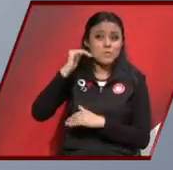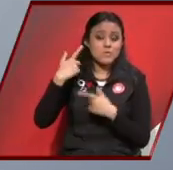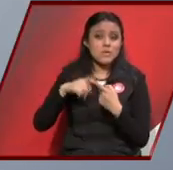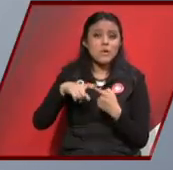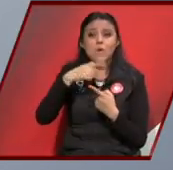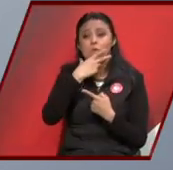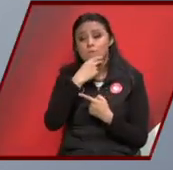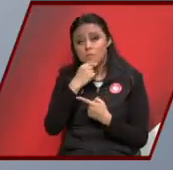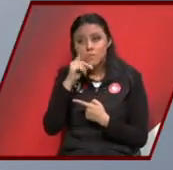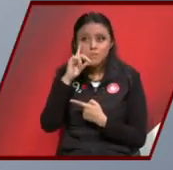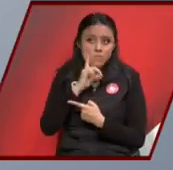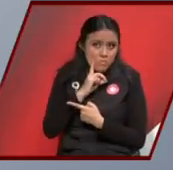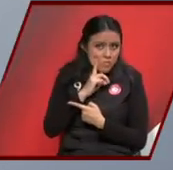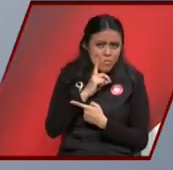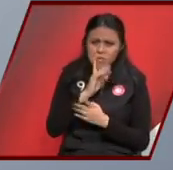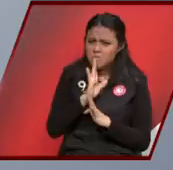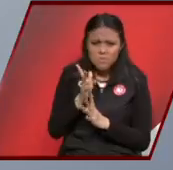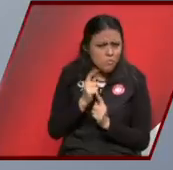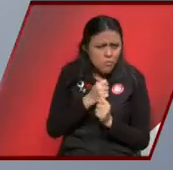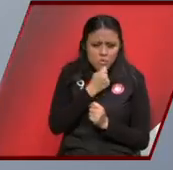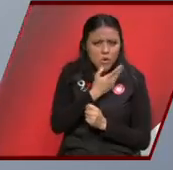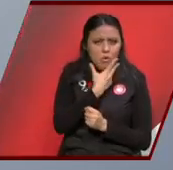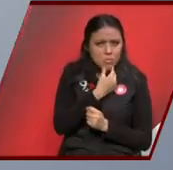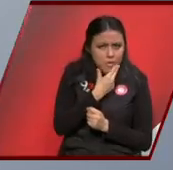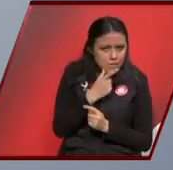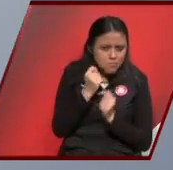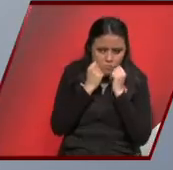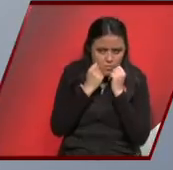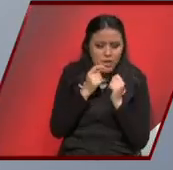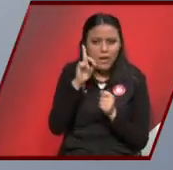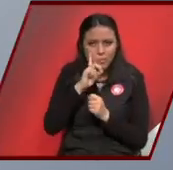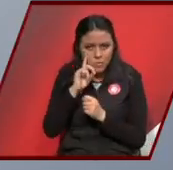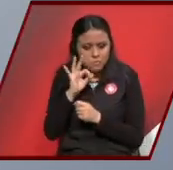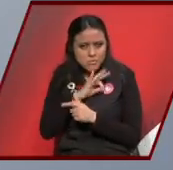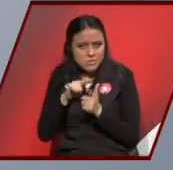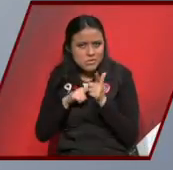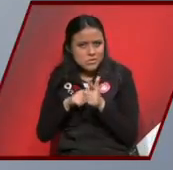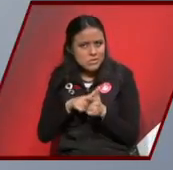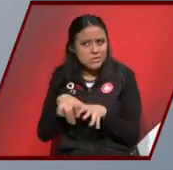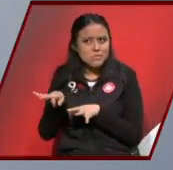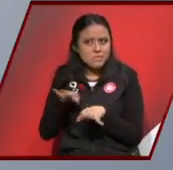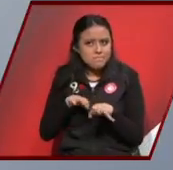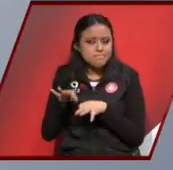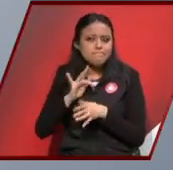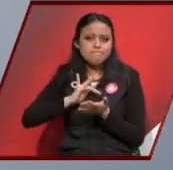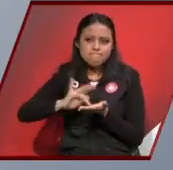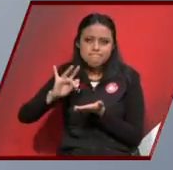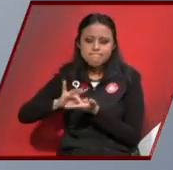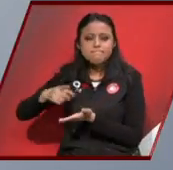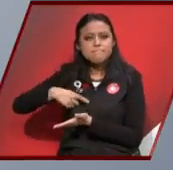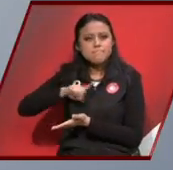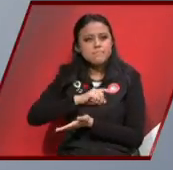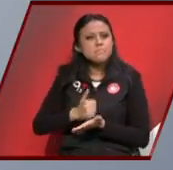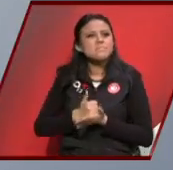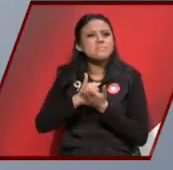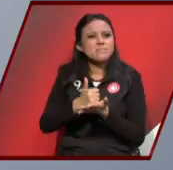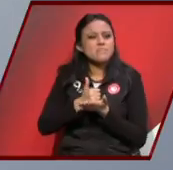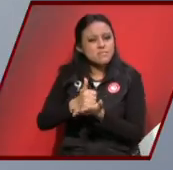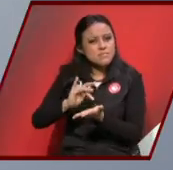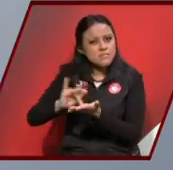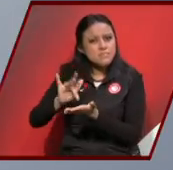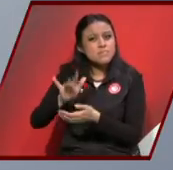con marido o sin marido, las mujeres somos las que llevamos el dinero al hogar para sacar adelante a los hijos. Entonces hay que apoyarlas y en adición a